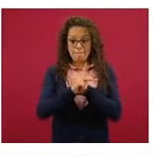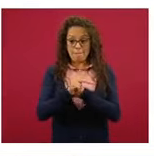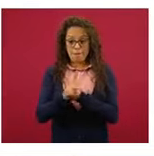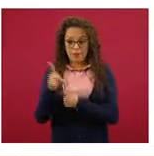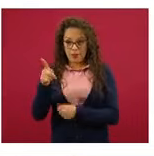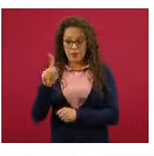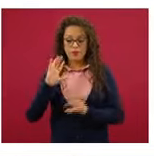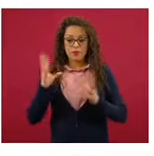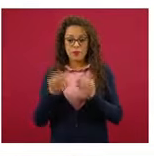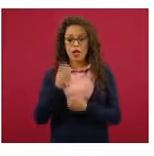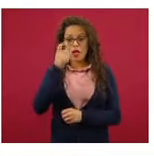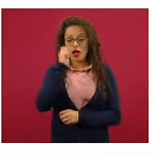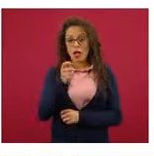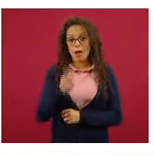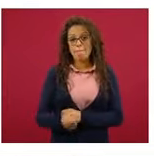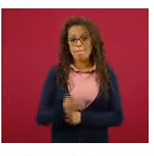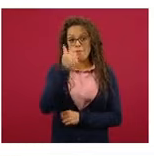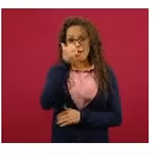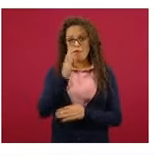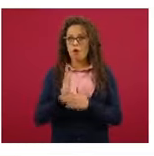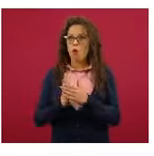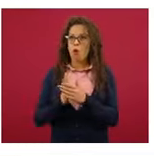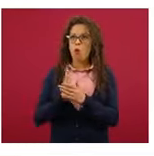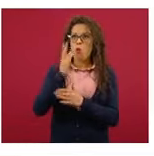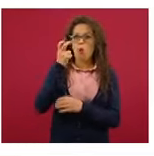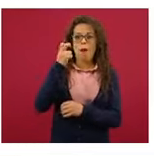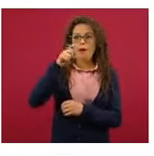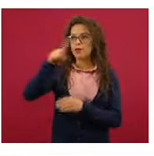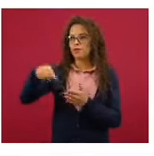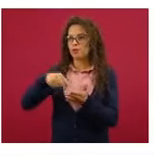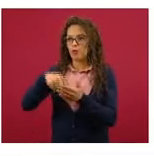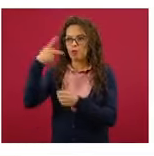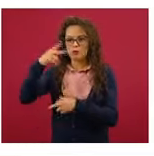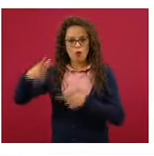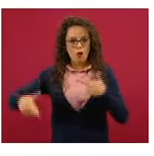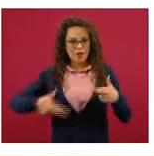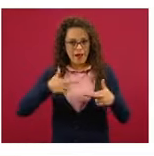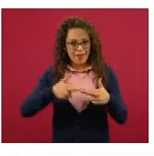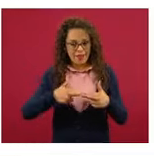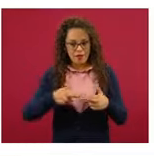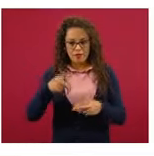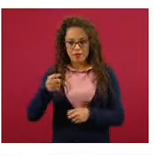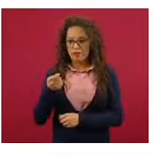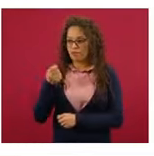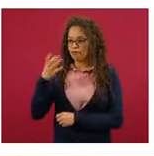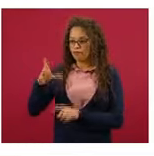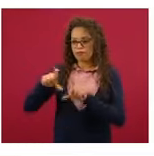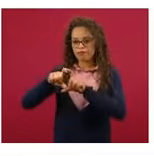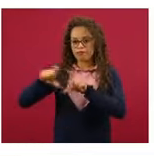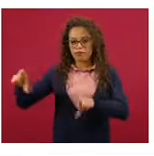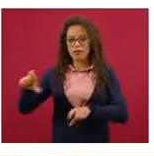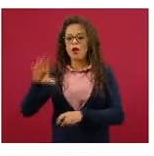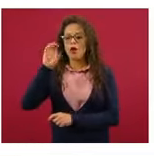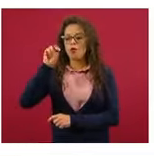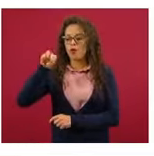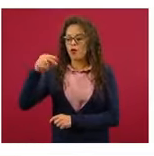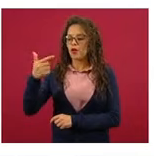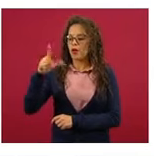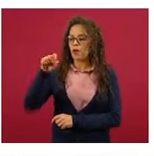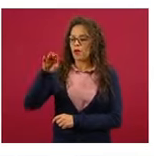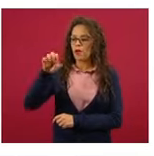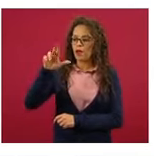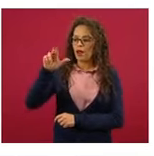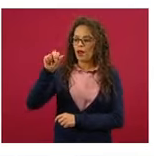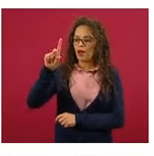primer pico en la región, también considerado o clasificado como conglomerado de casos y también con una